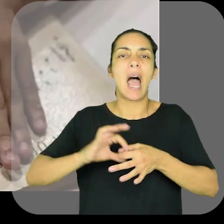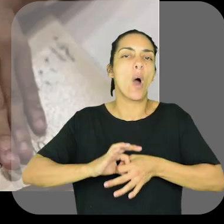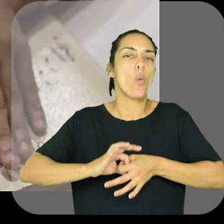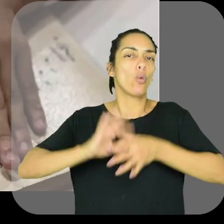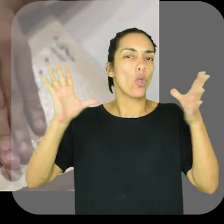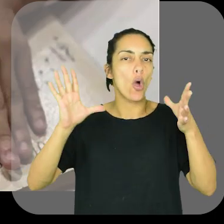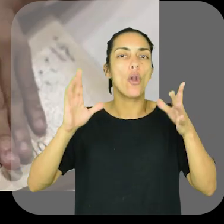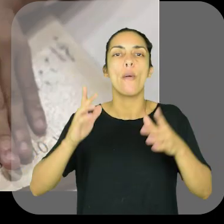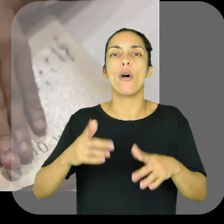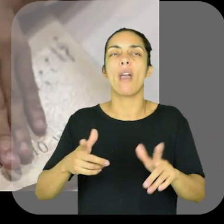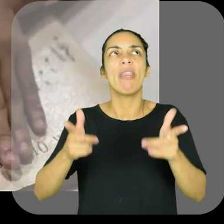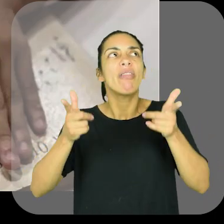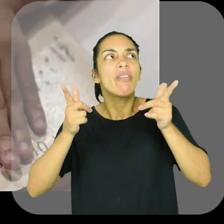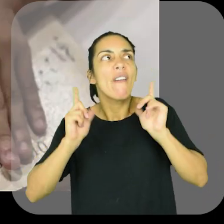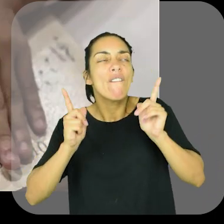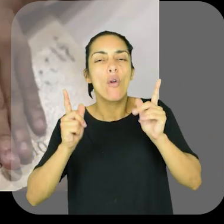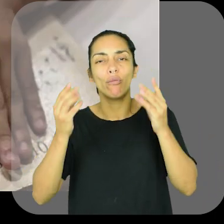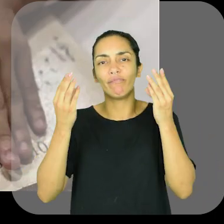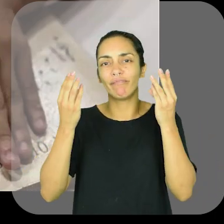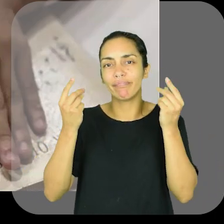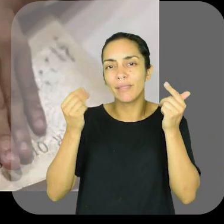más el proceso formativo, pero